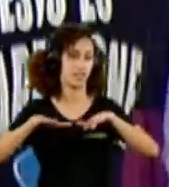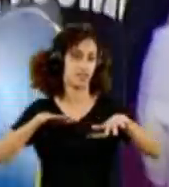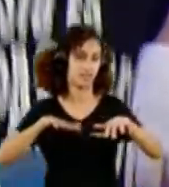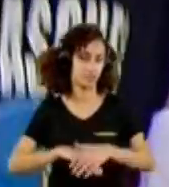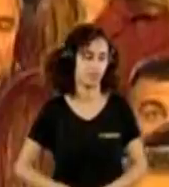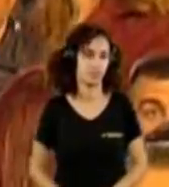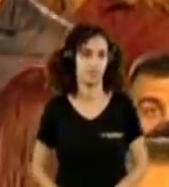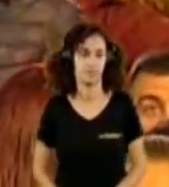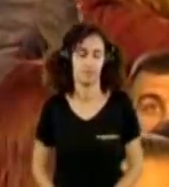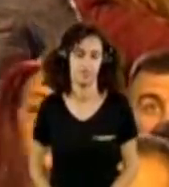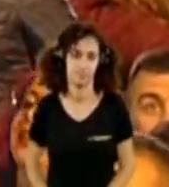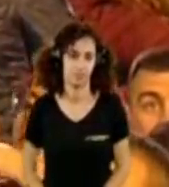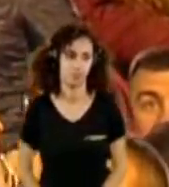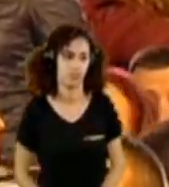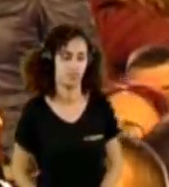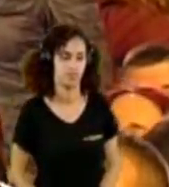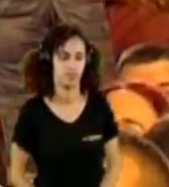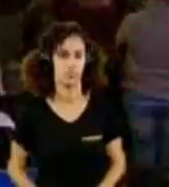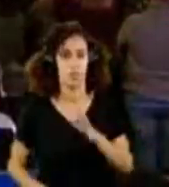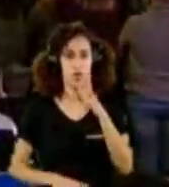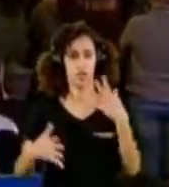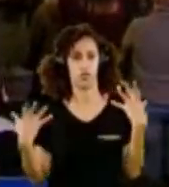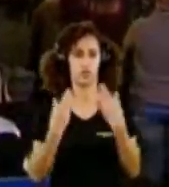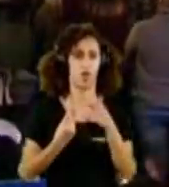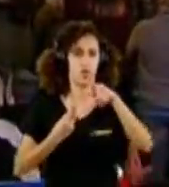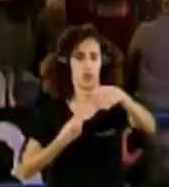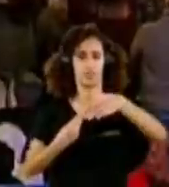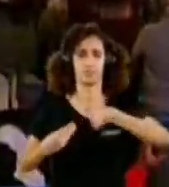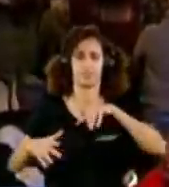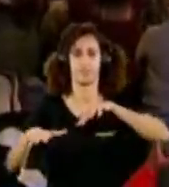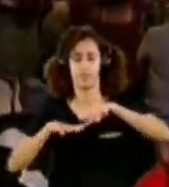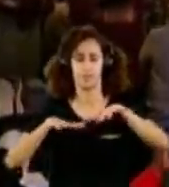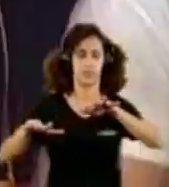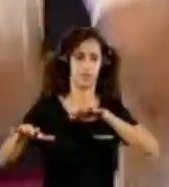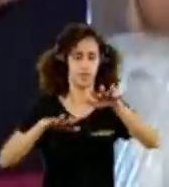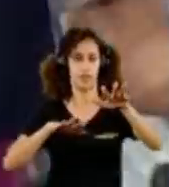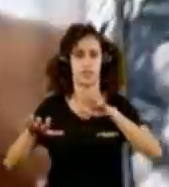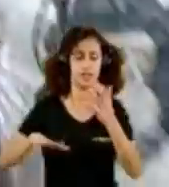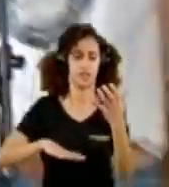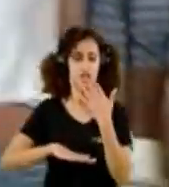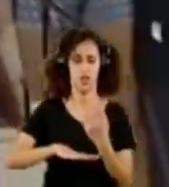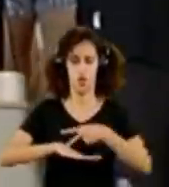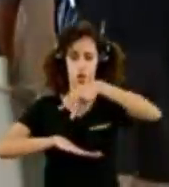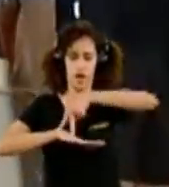vibra. Qué guay afinando. Porque contigo vibro. Vibraré.